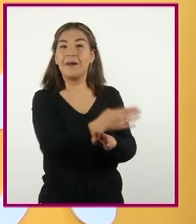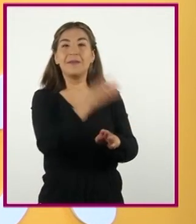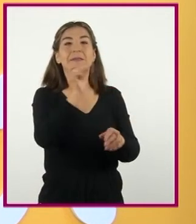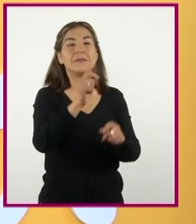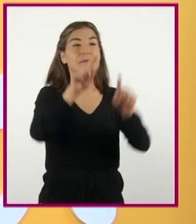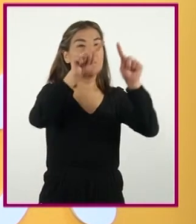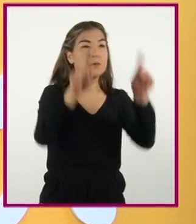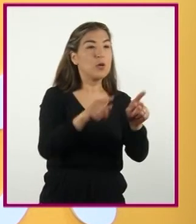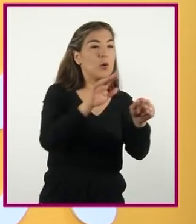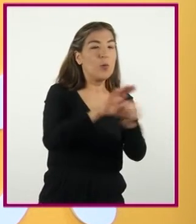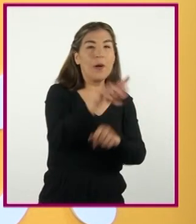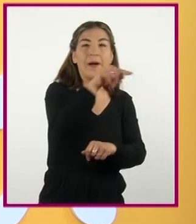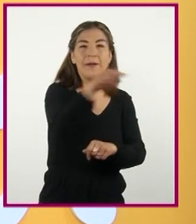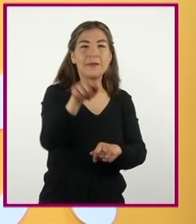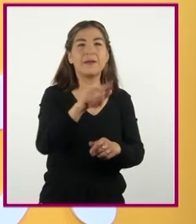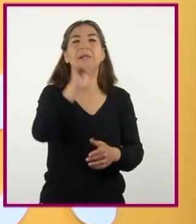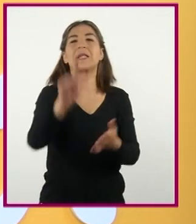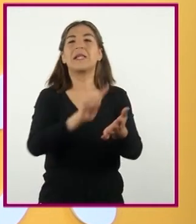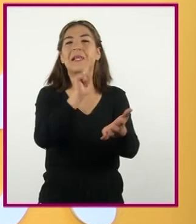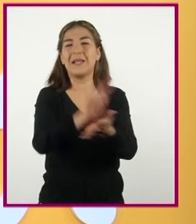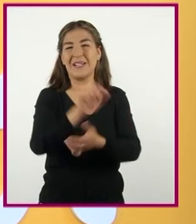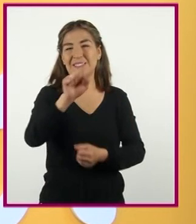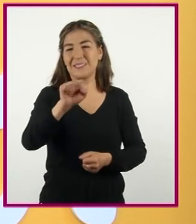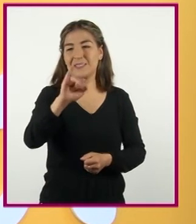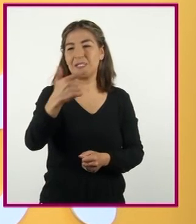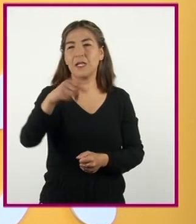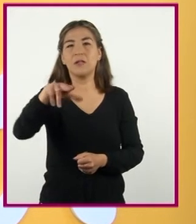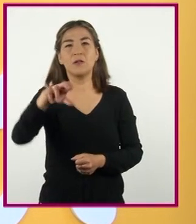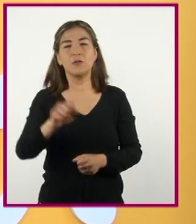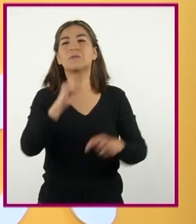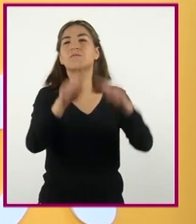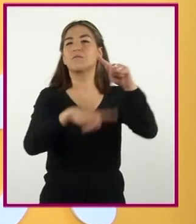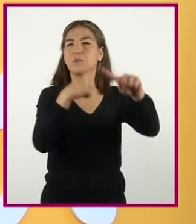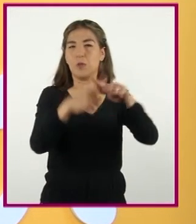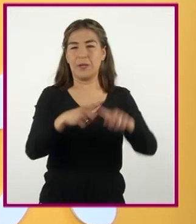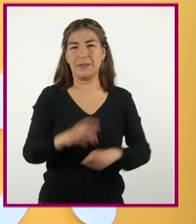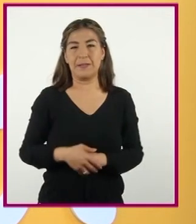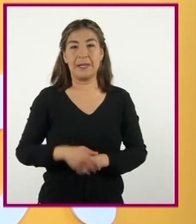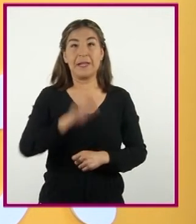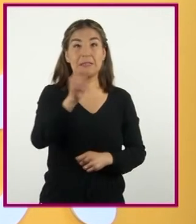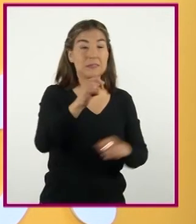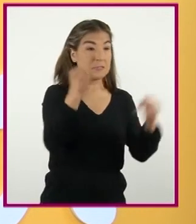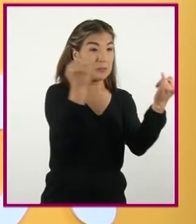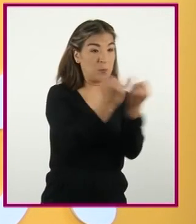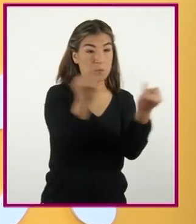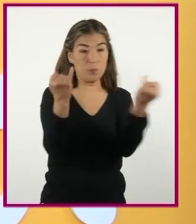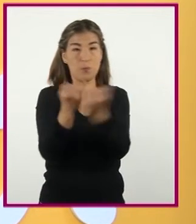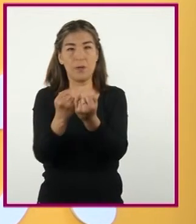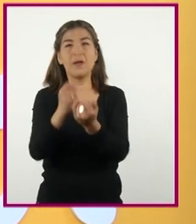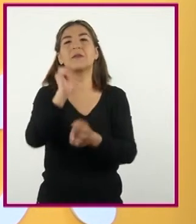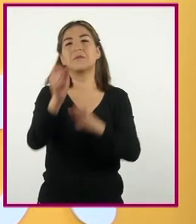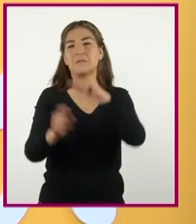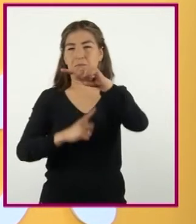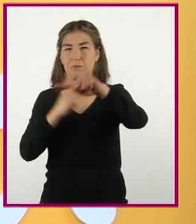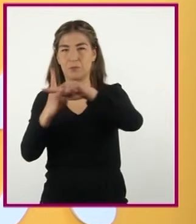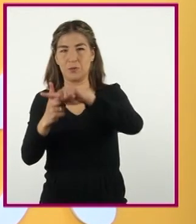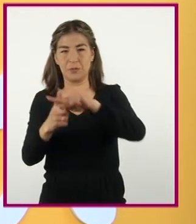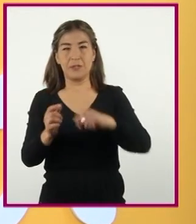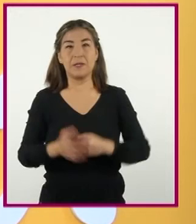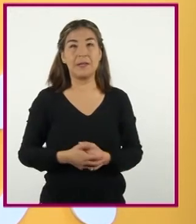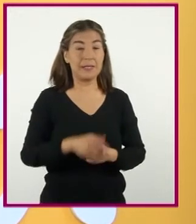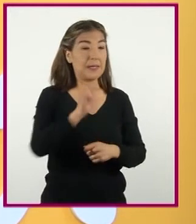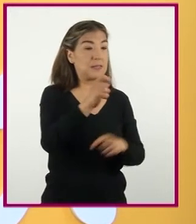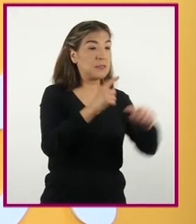paréntesis y aplicar las leyes de los signos en la multiplicación. Signos iguales, el resultado es positivo.